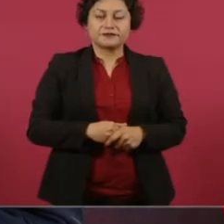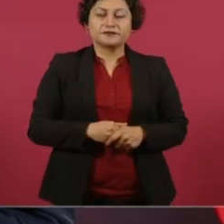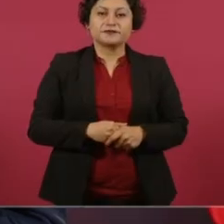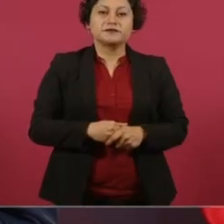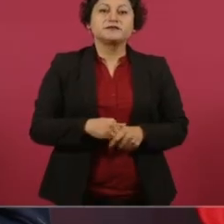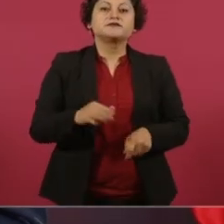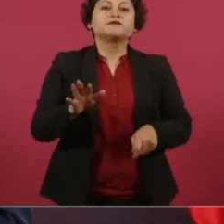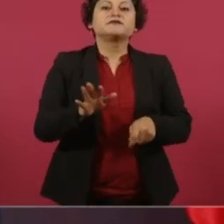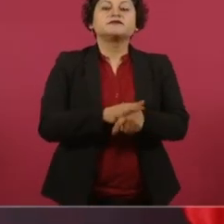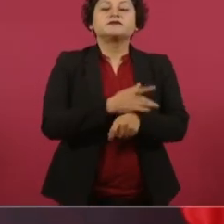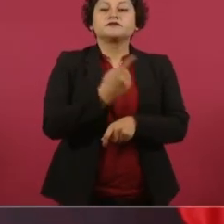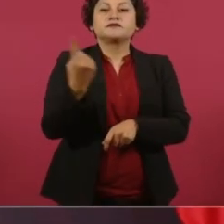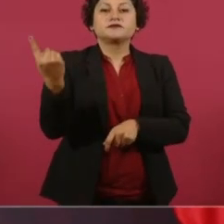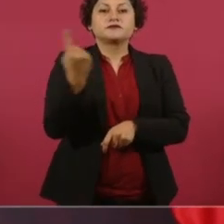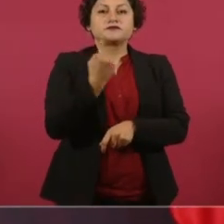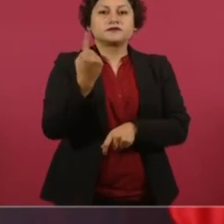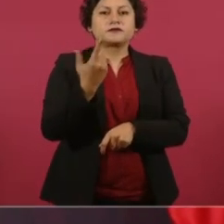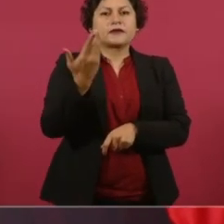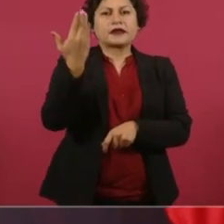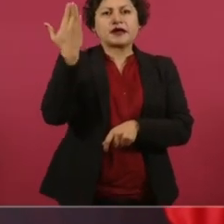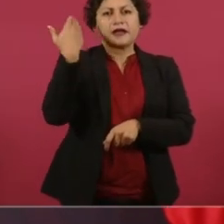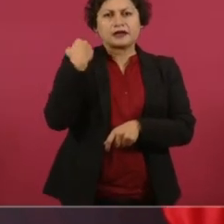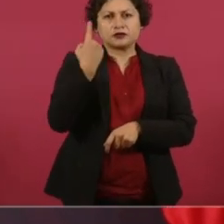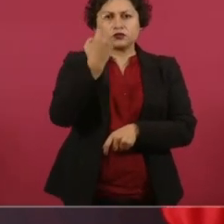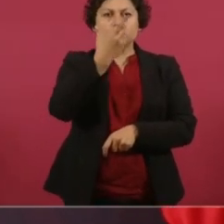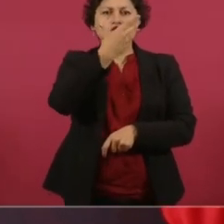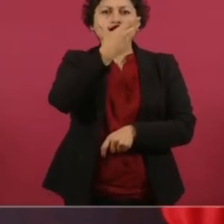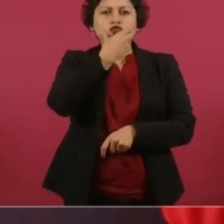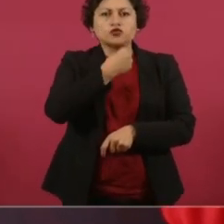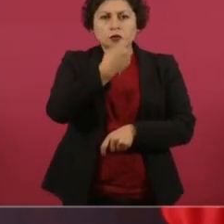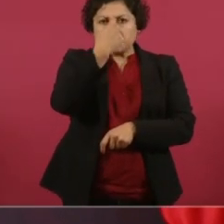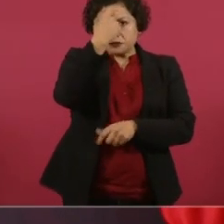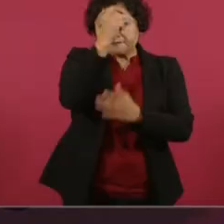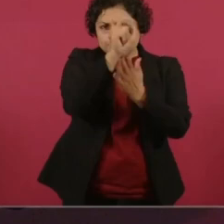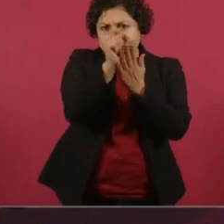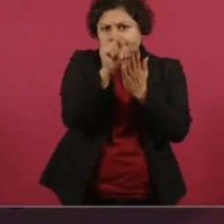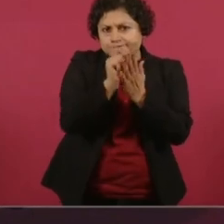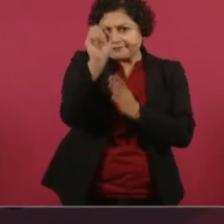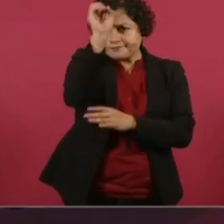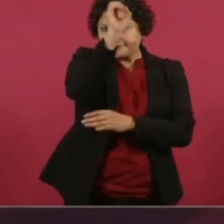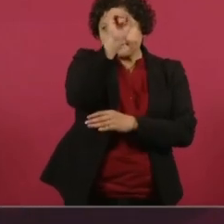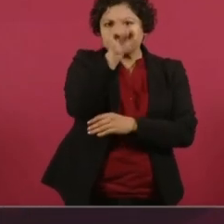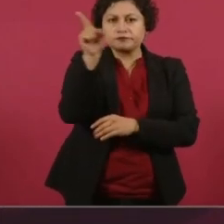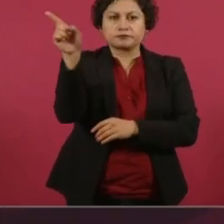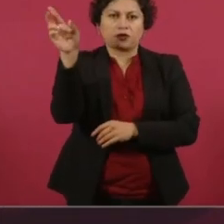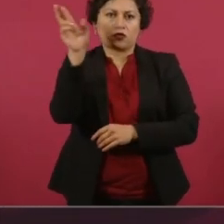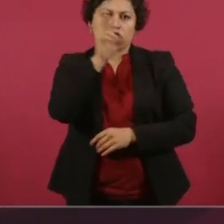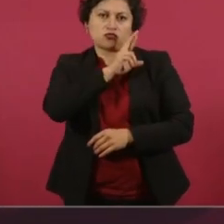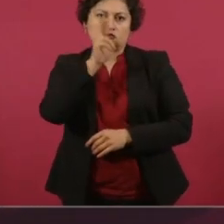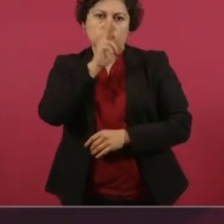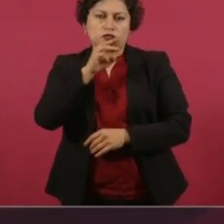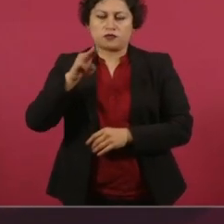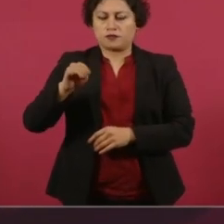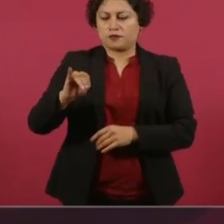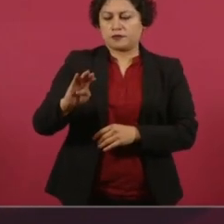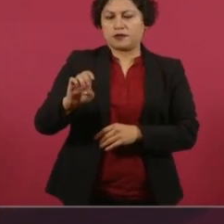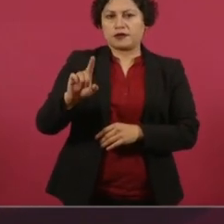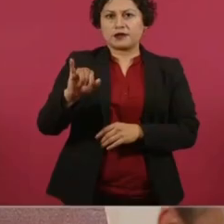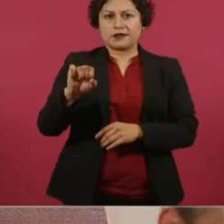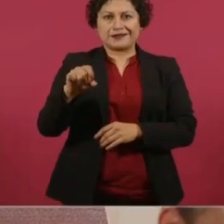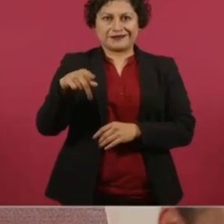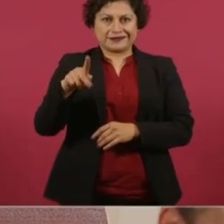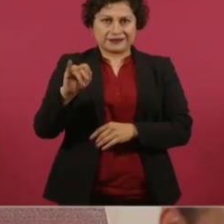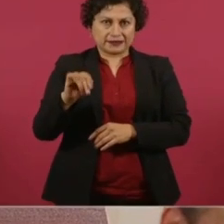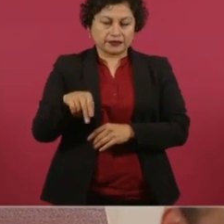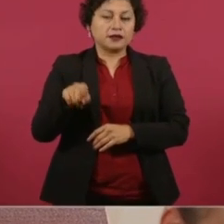decía un crítico ruso, Bielinsky, un crítico